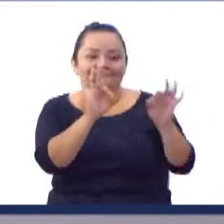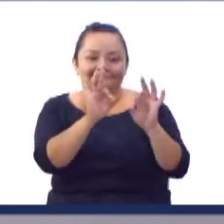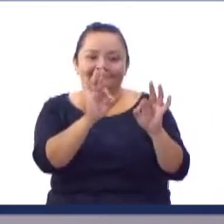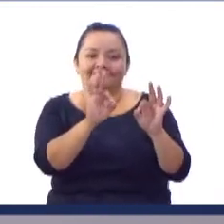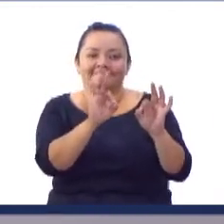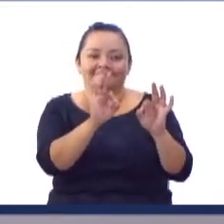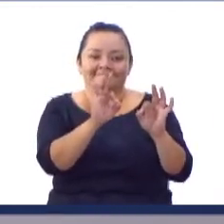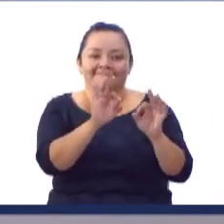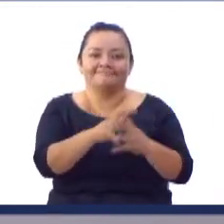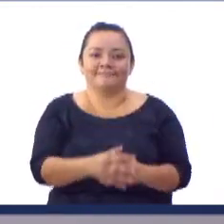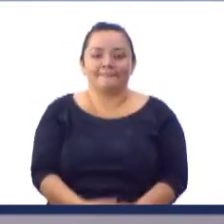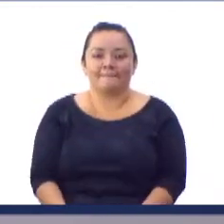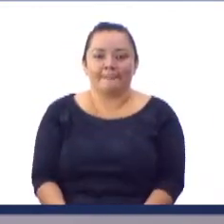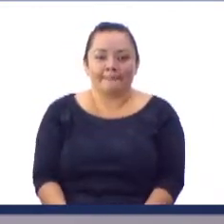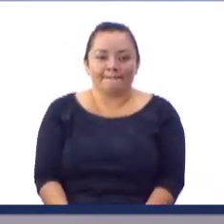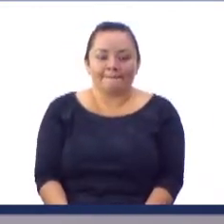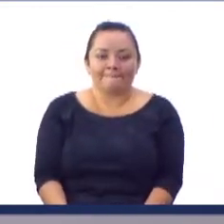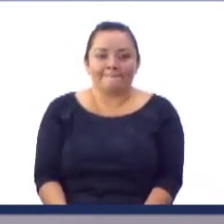liderazgos